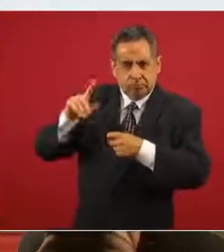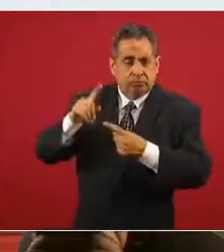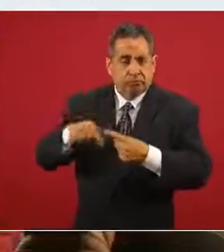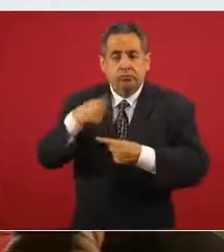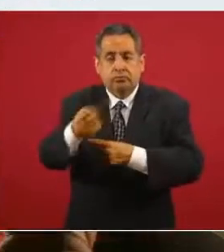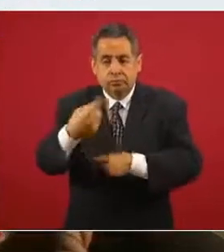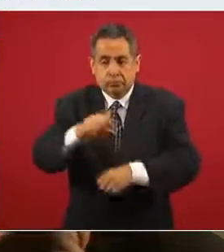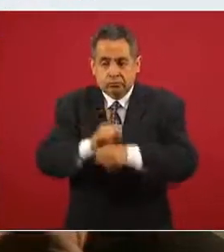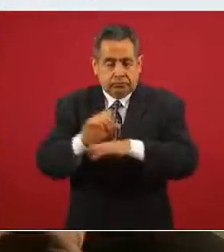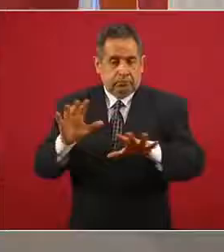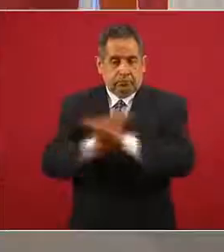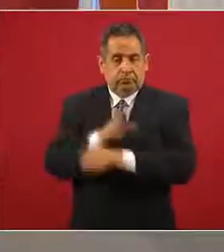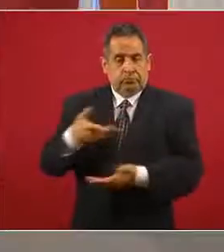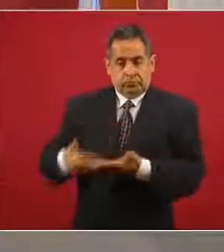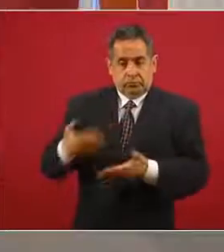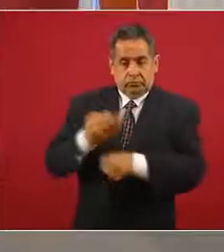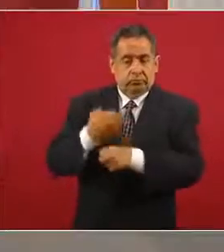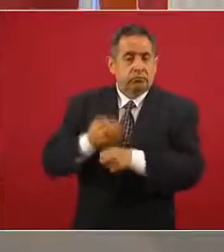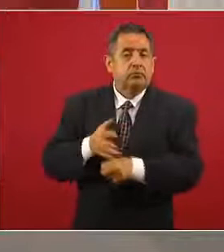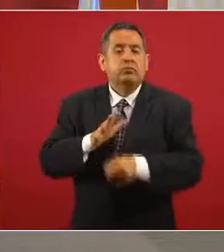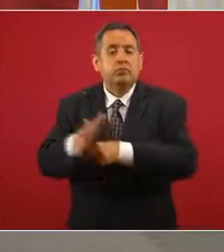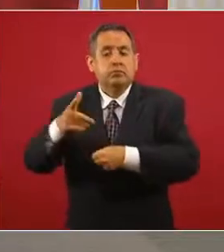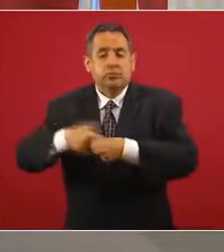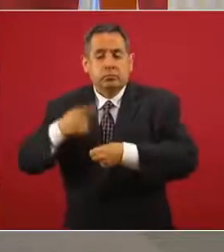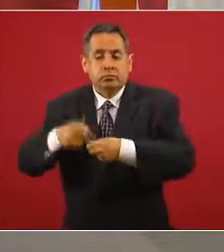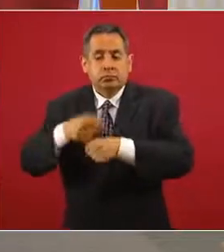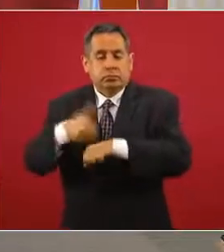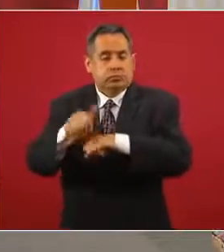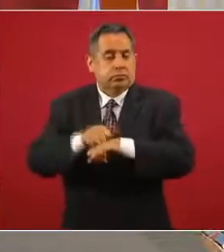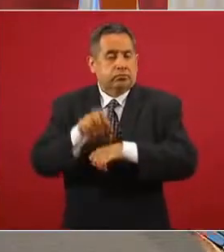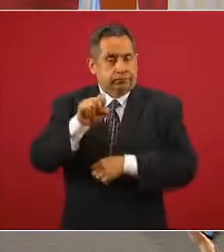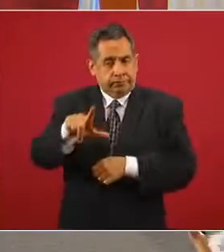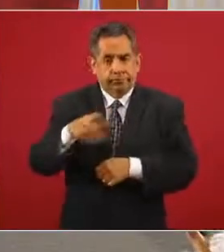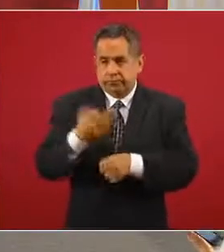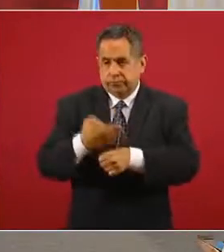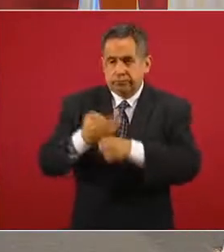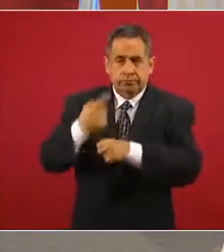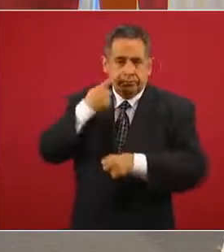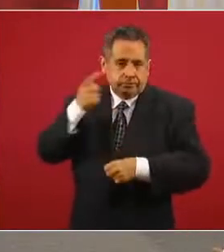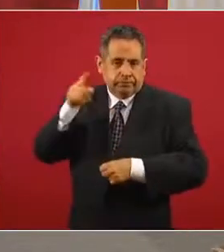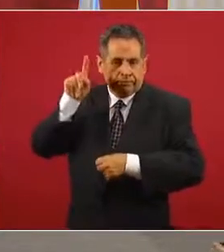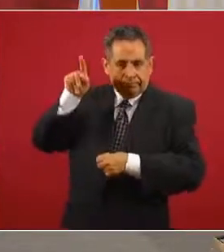esta semana es el color vigente. La semana 37, que es la que estamos viviendo.